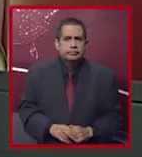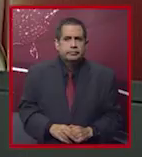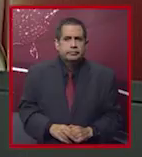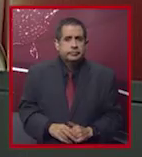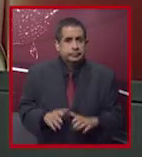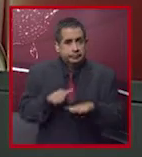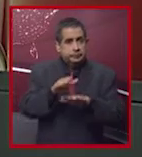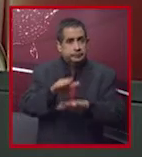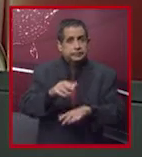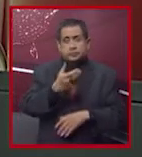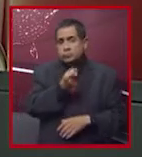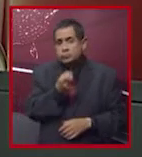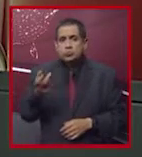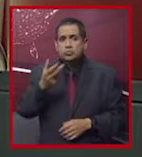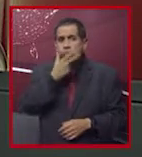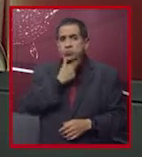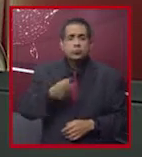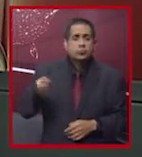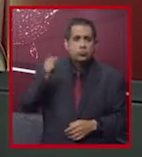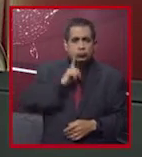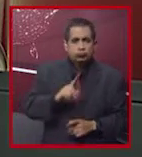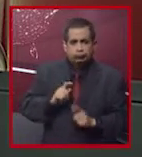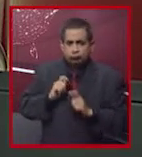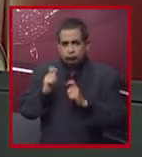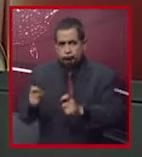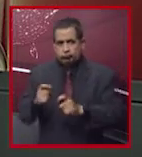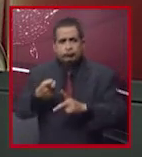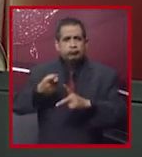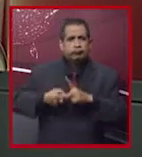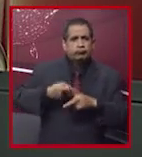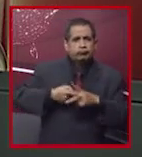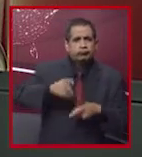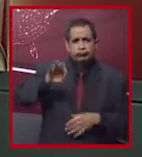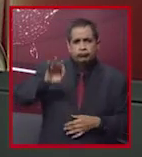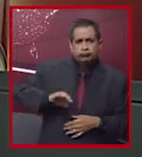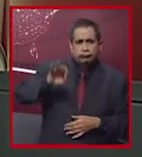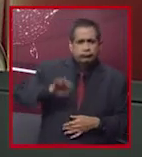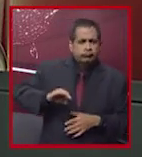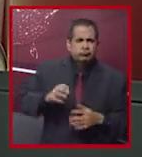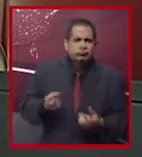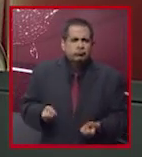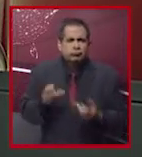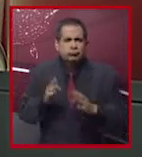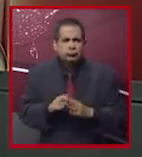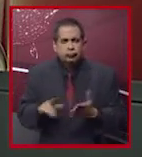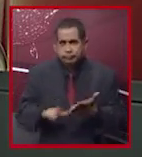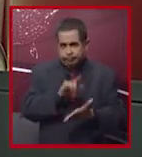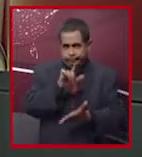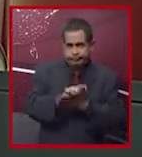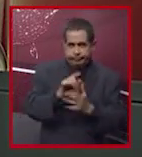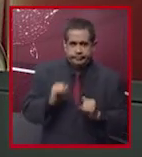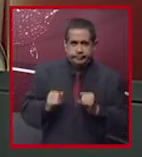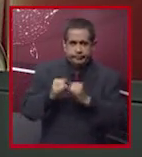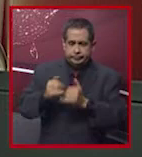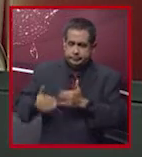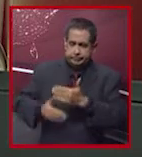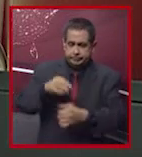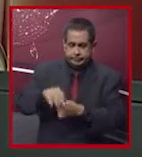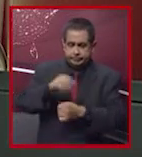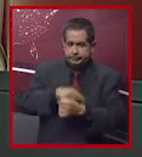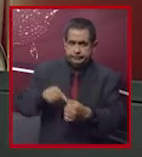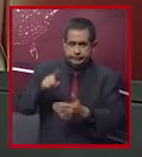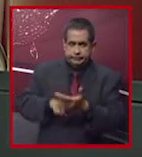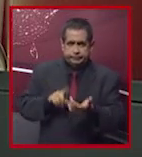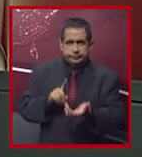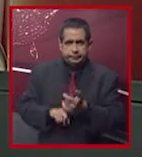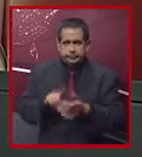Bueno, y respecto a las y los legisladores que serán asignados por el principio de representación proporcional, la Ley General de Instituciones y Procedimientos